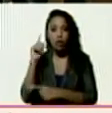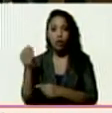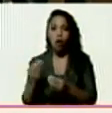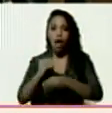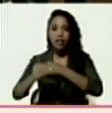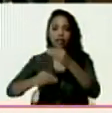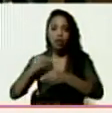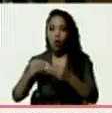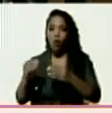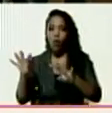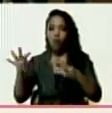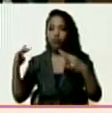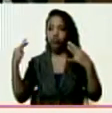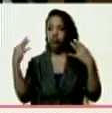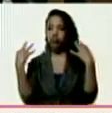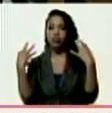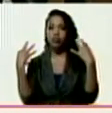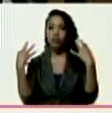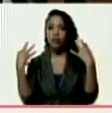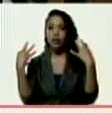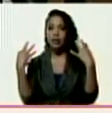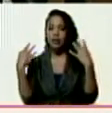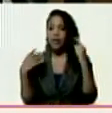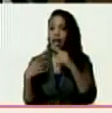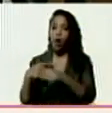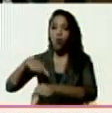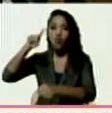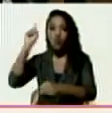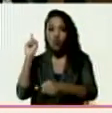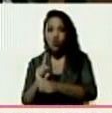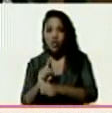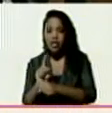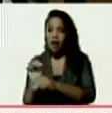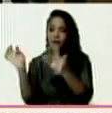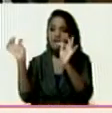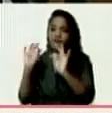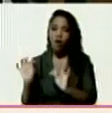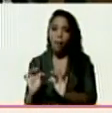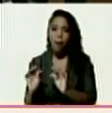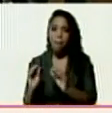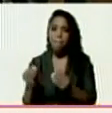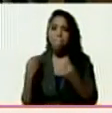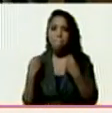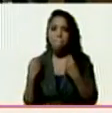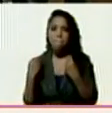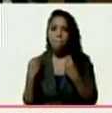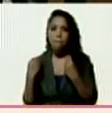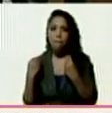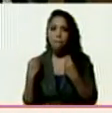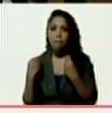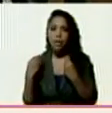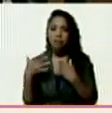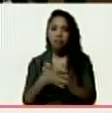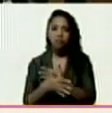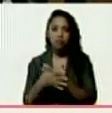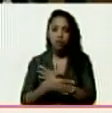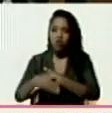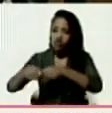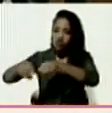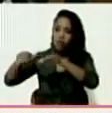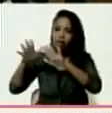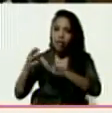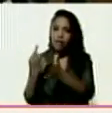el quórum reglamentario, que es el único motivo para poder suspender y